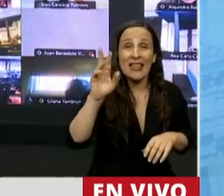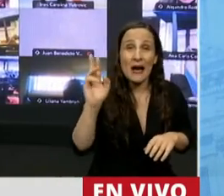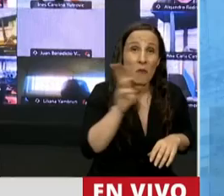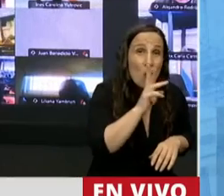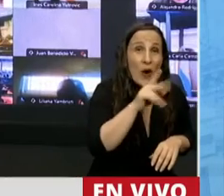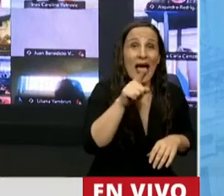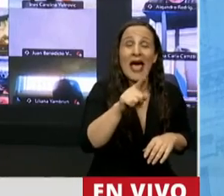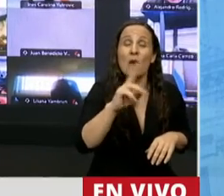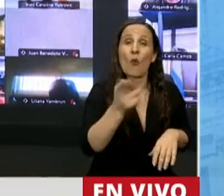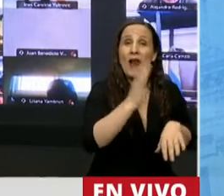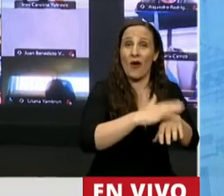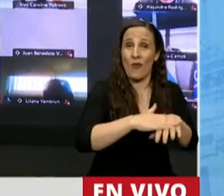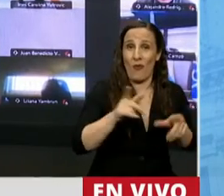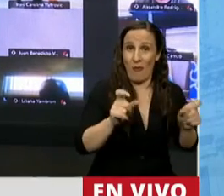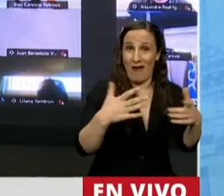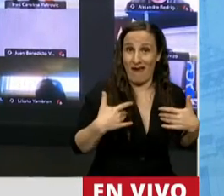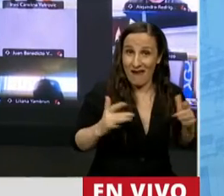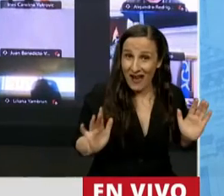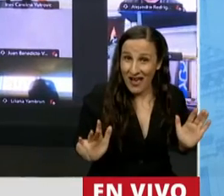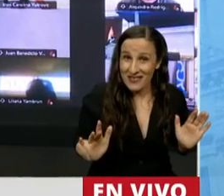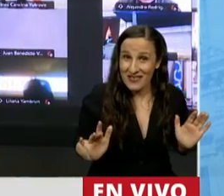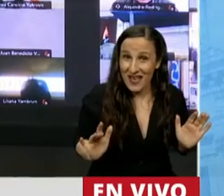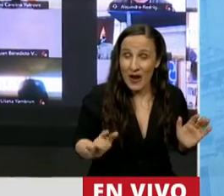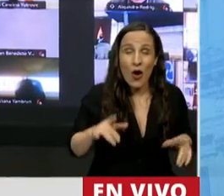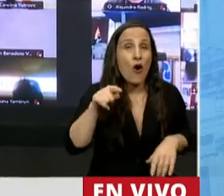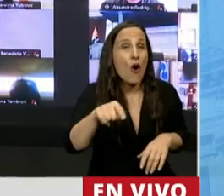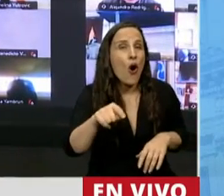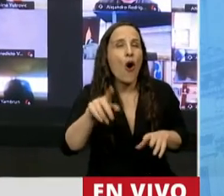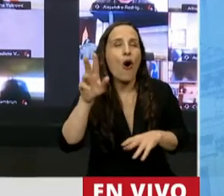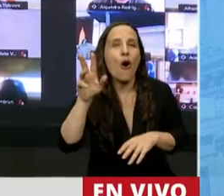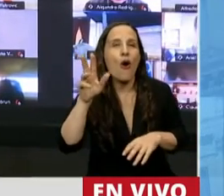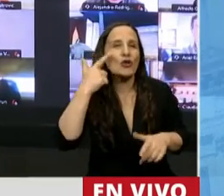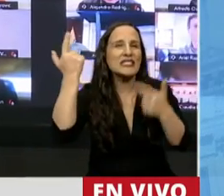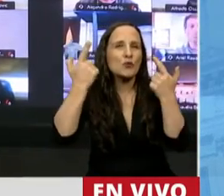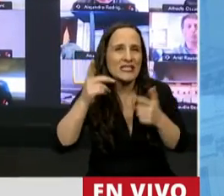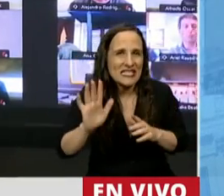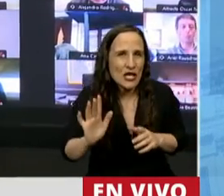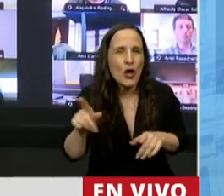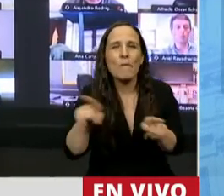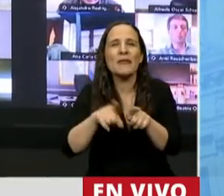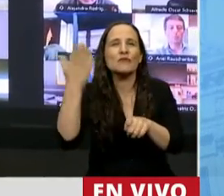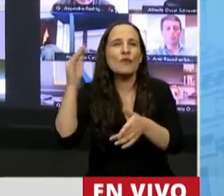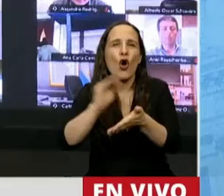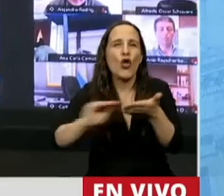por cáncer de mamas o los suicidios, como bien dijo la